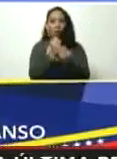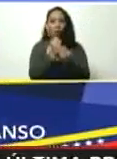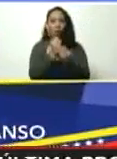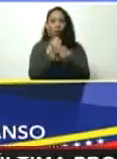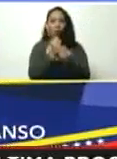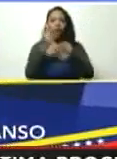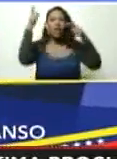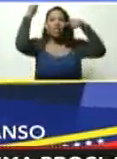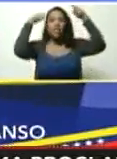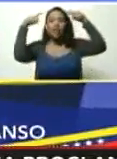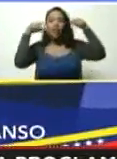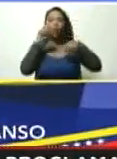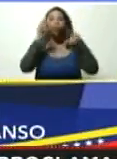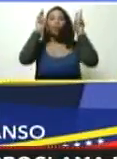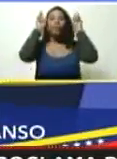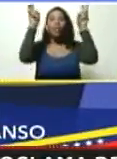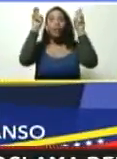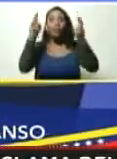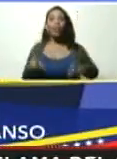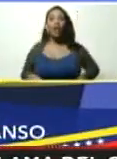Chávez es un concepto de vida.